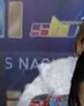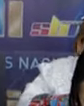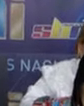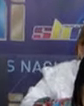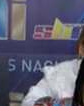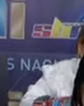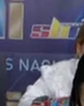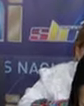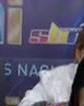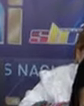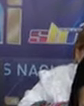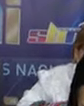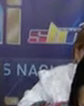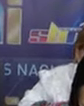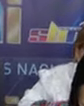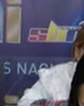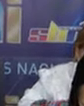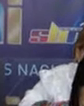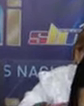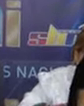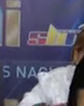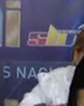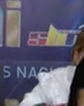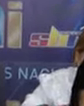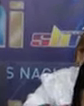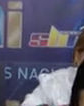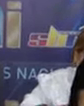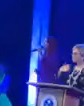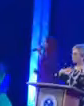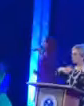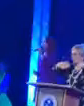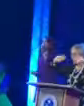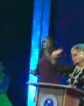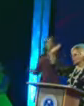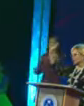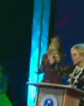de Dios para tu vida. Bendecidos.